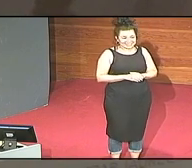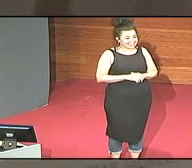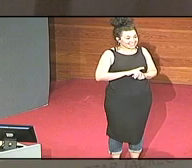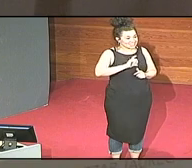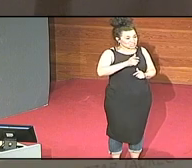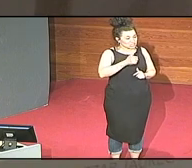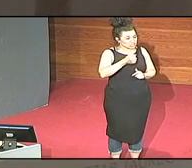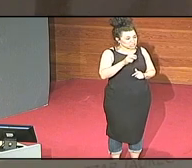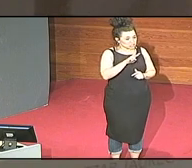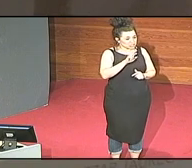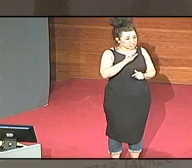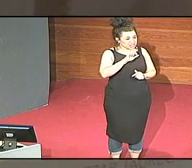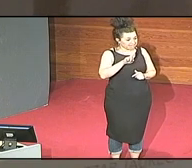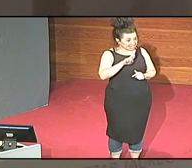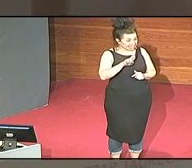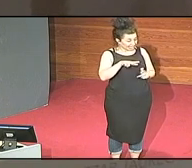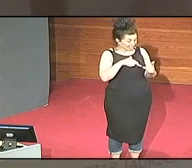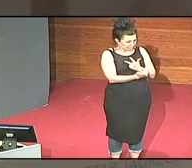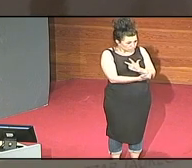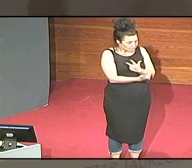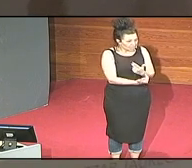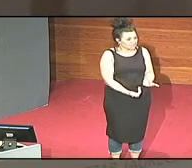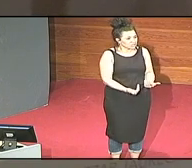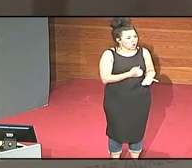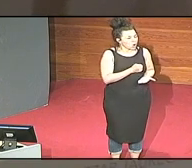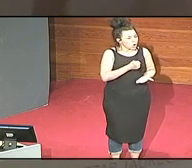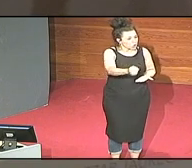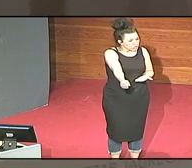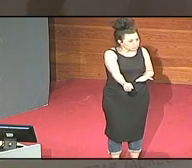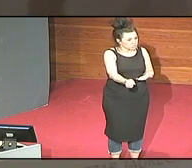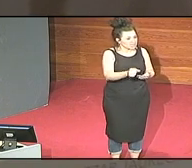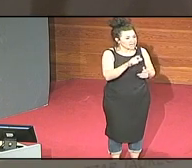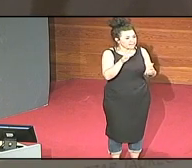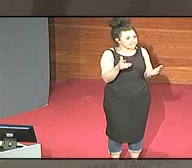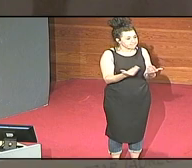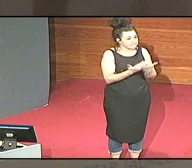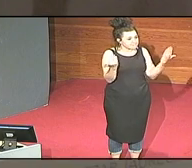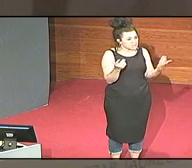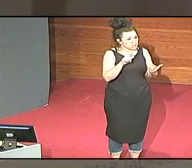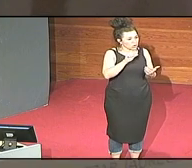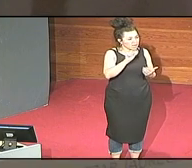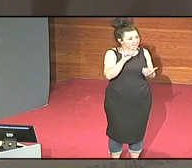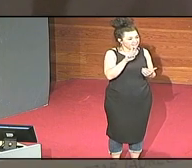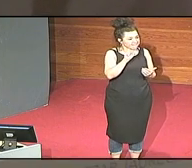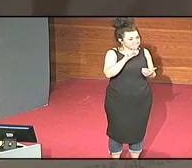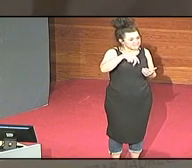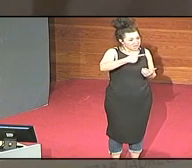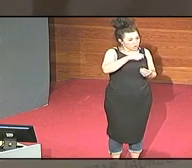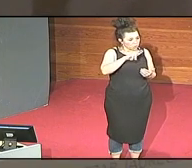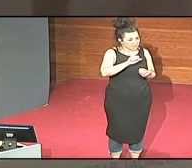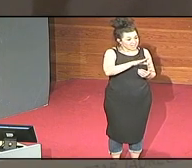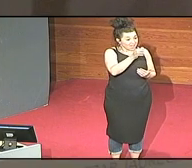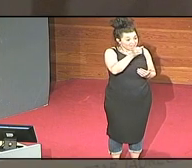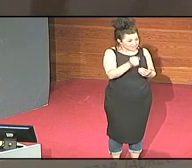la vanguardia en áfrica corresponsal adam curtis case quien aplicará al en adición en david villa federación johannesburgo negó